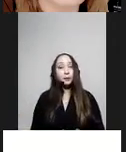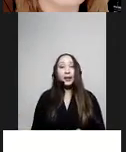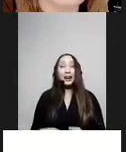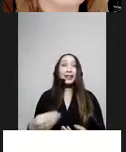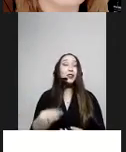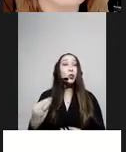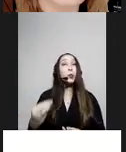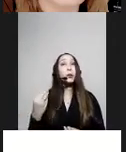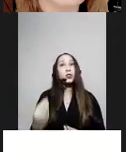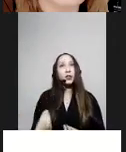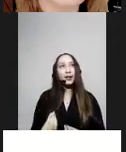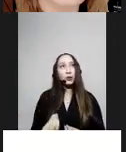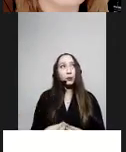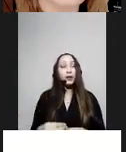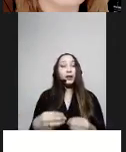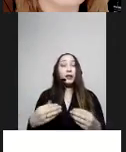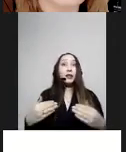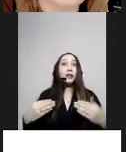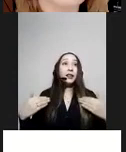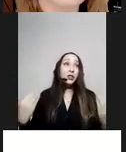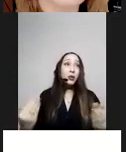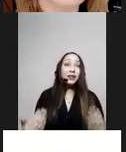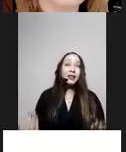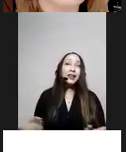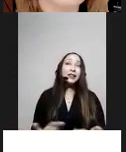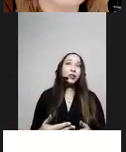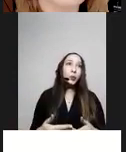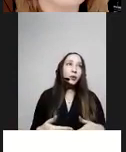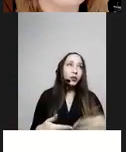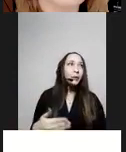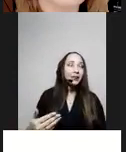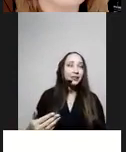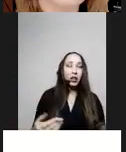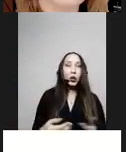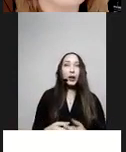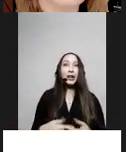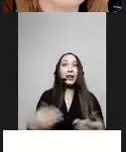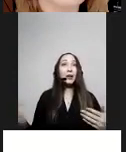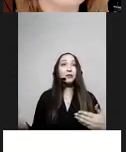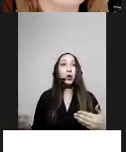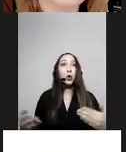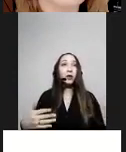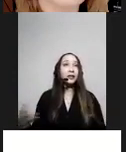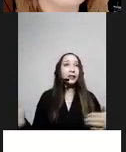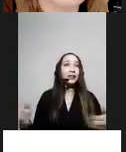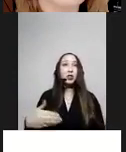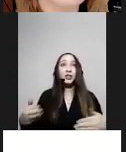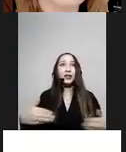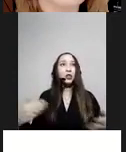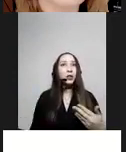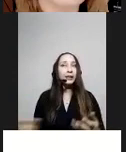supervisores. Este era su supervisor directo. De hecho, ella tenía tres supervisores más, los cuales le daban